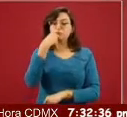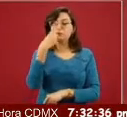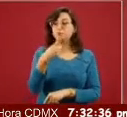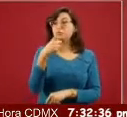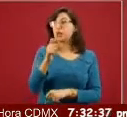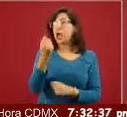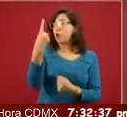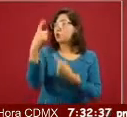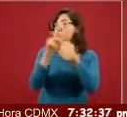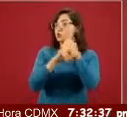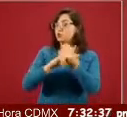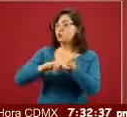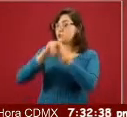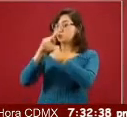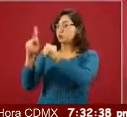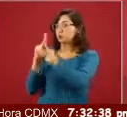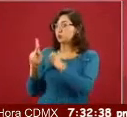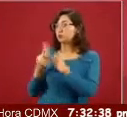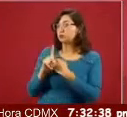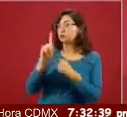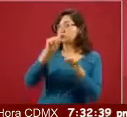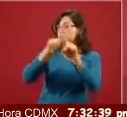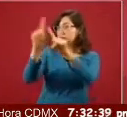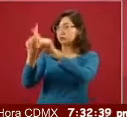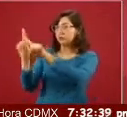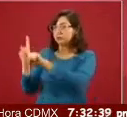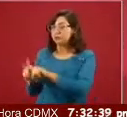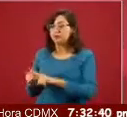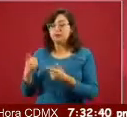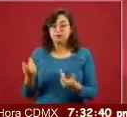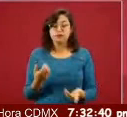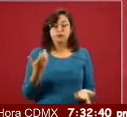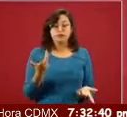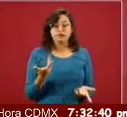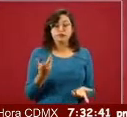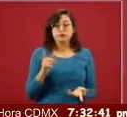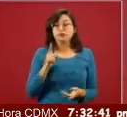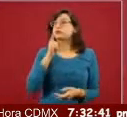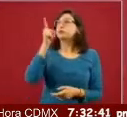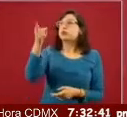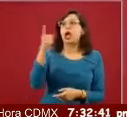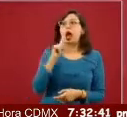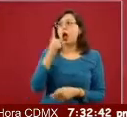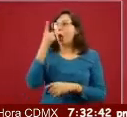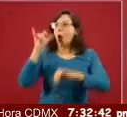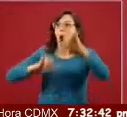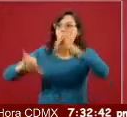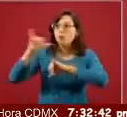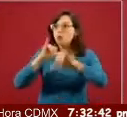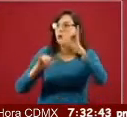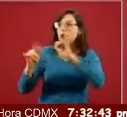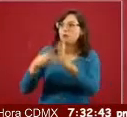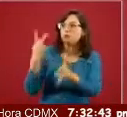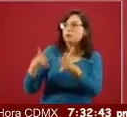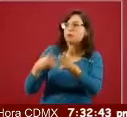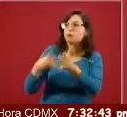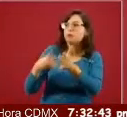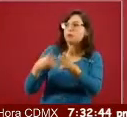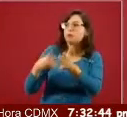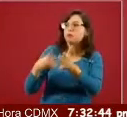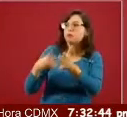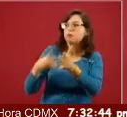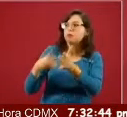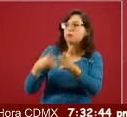que hoy se usan, por lo menos en México, como ejemplo de que hay que hacer ese número de pruebas, ya irá quedando